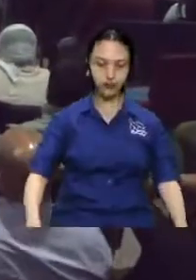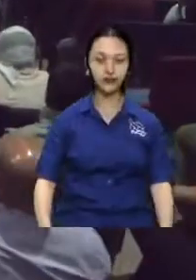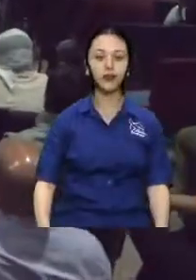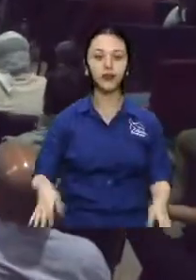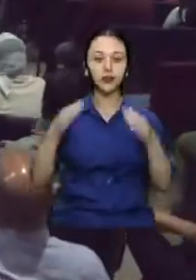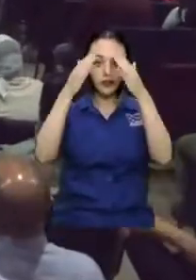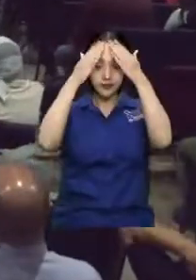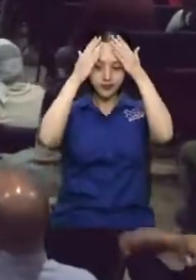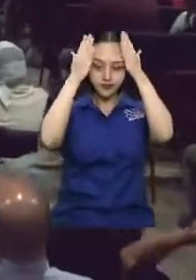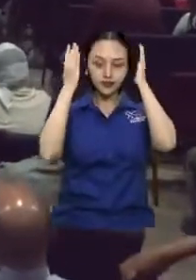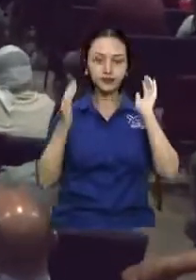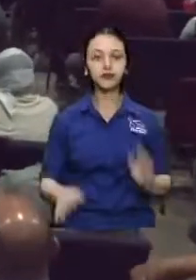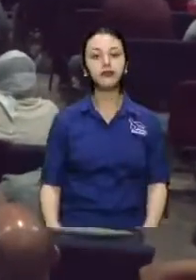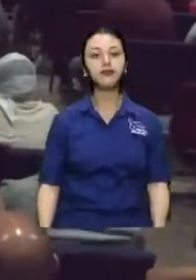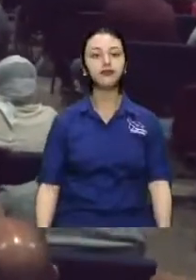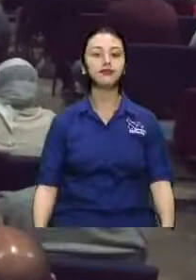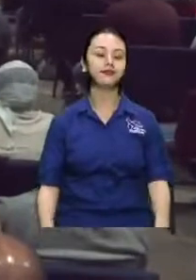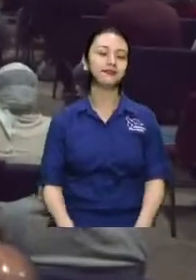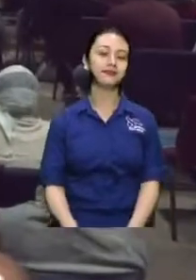Entonces, mire,